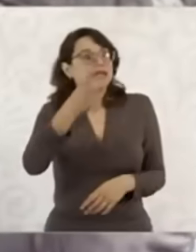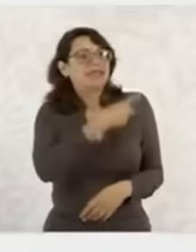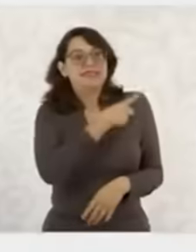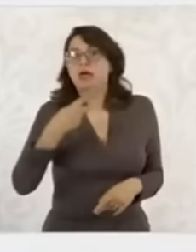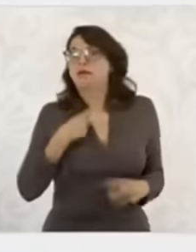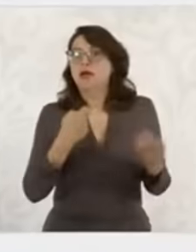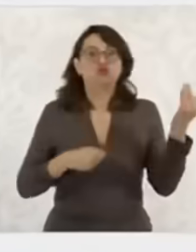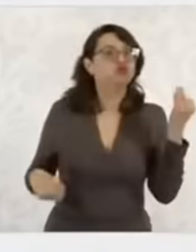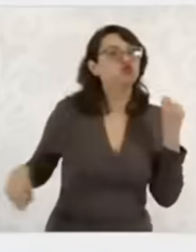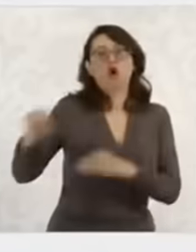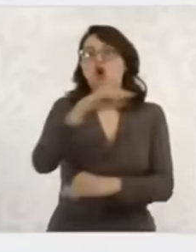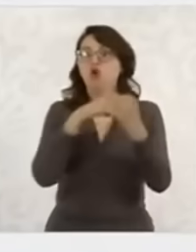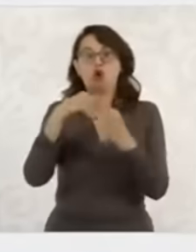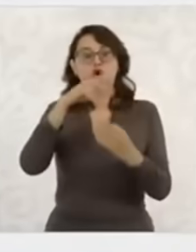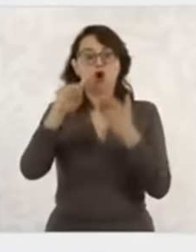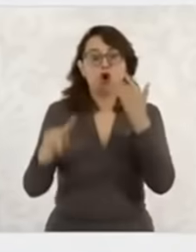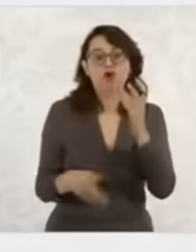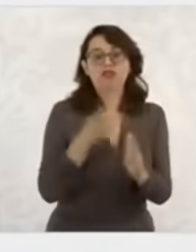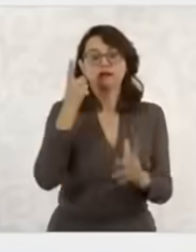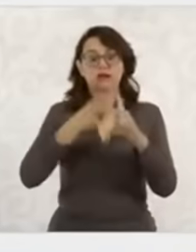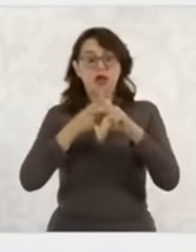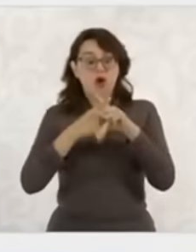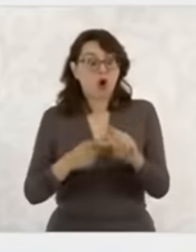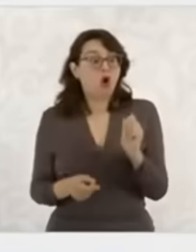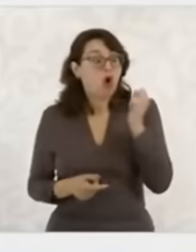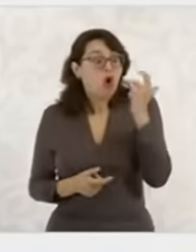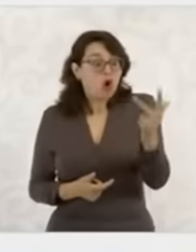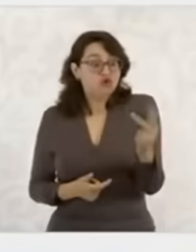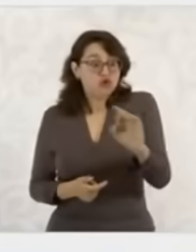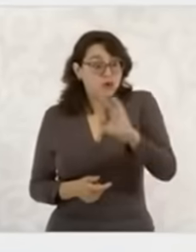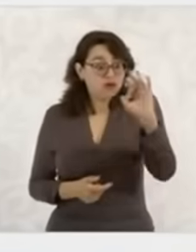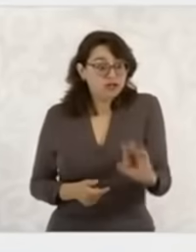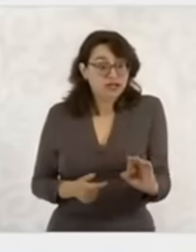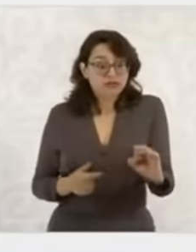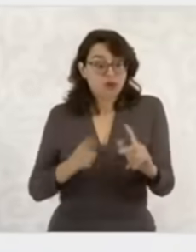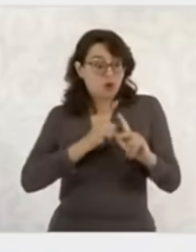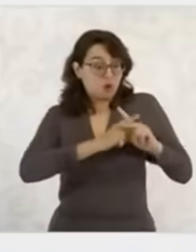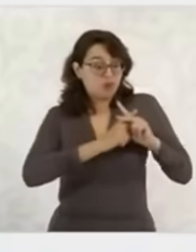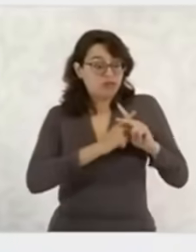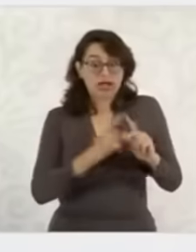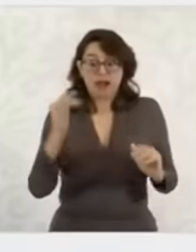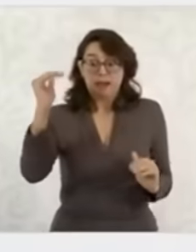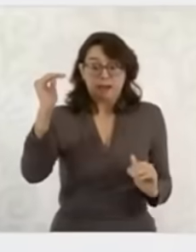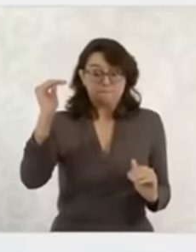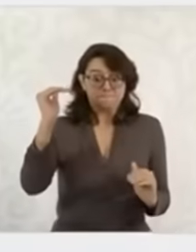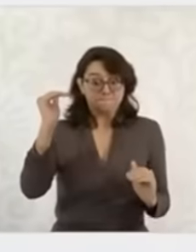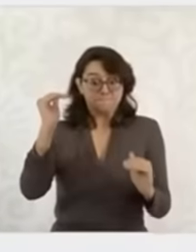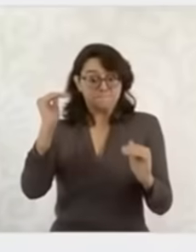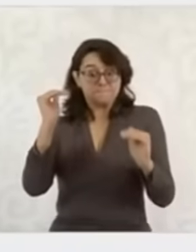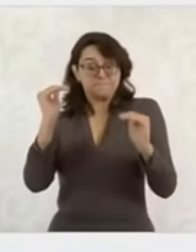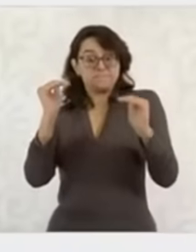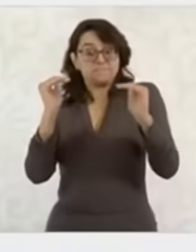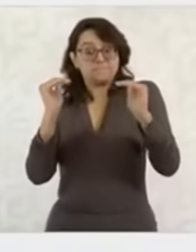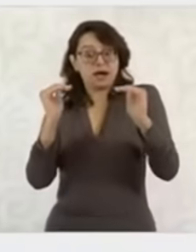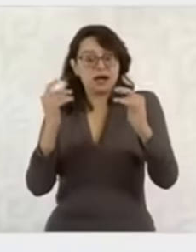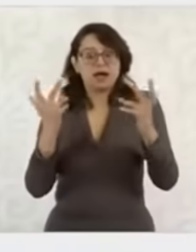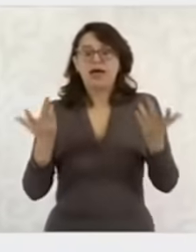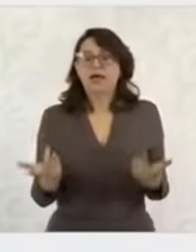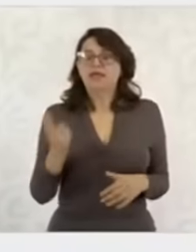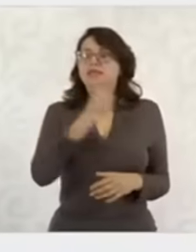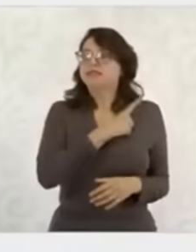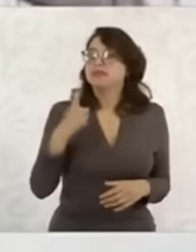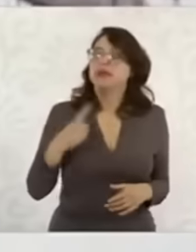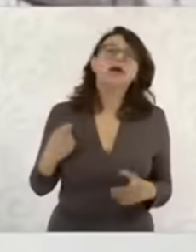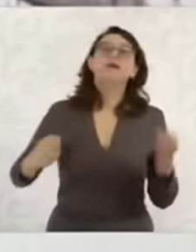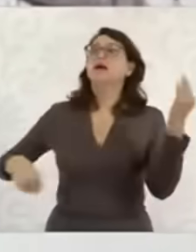todas. ¿Por qué si se abre el 8% y se reduce, no se abren todas? Y el